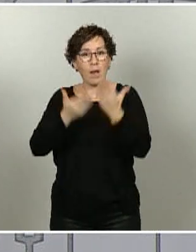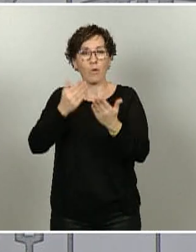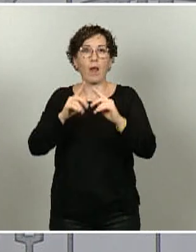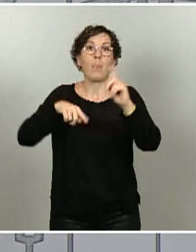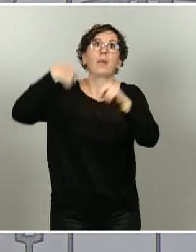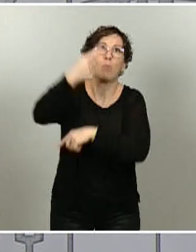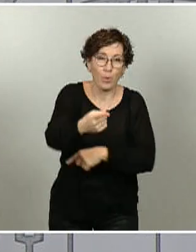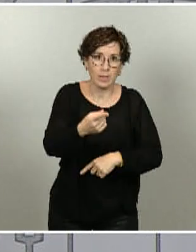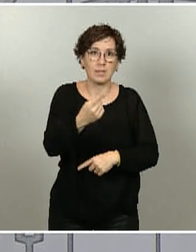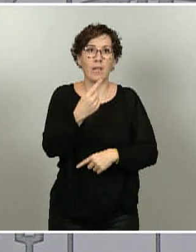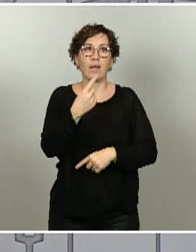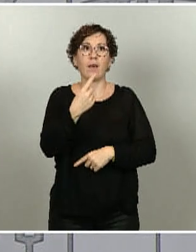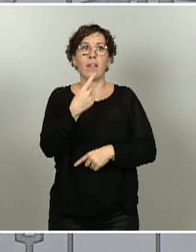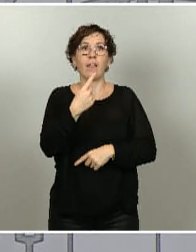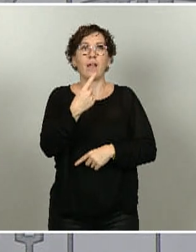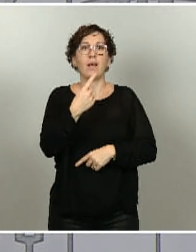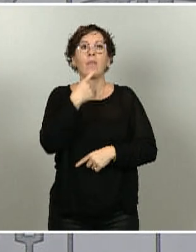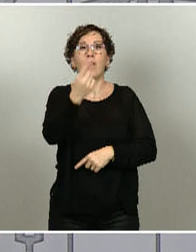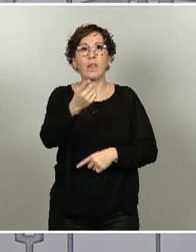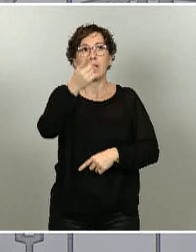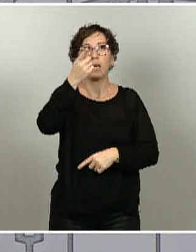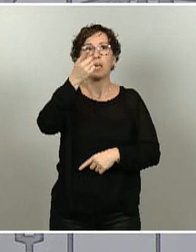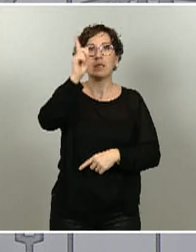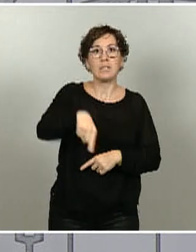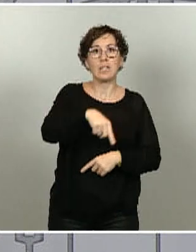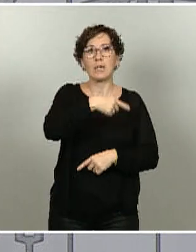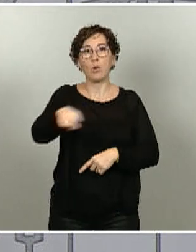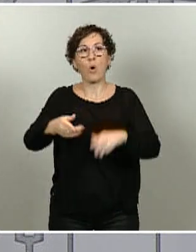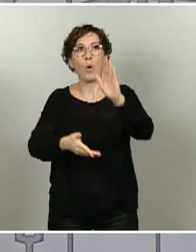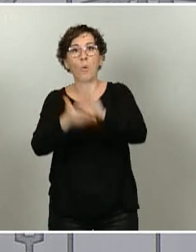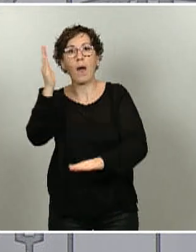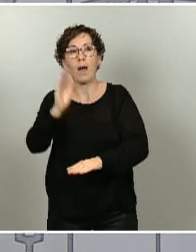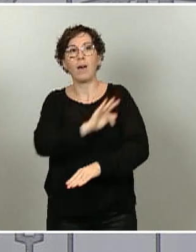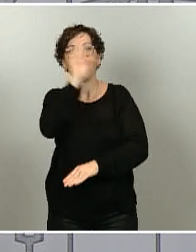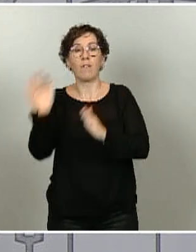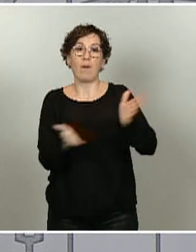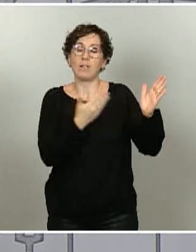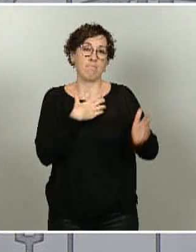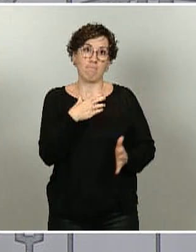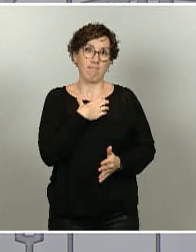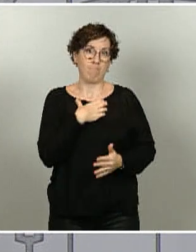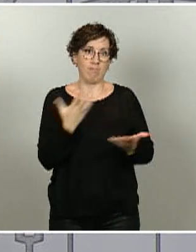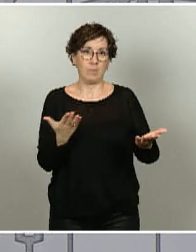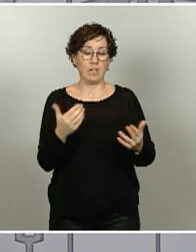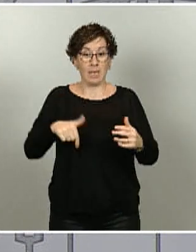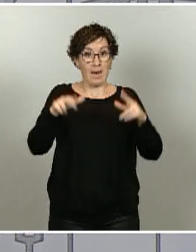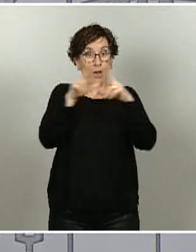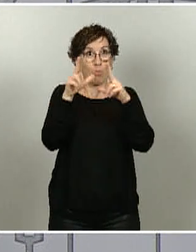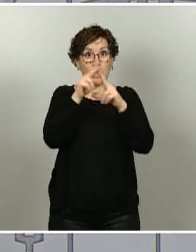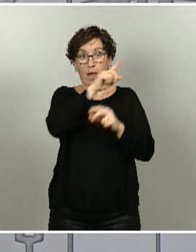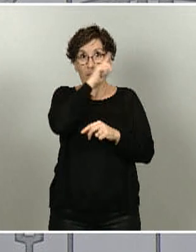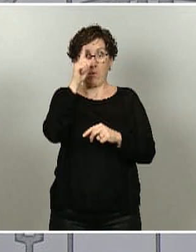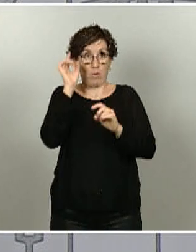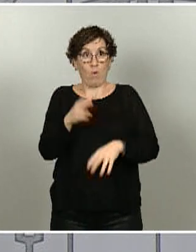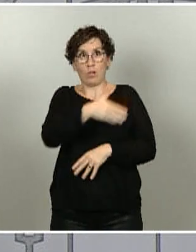si una está o no en condiciones de hacer un cambio de fase. La de la Comunidad de Madrid, como las de las demás, se evaluarán